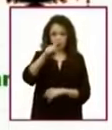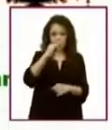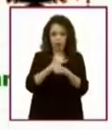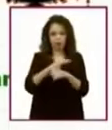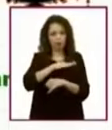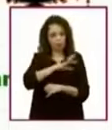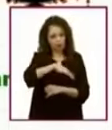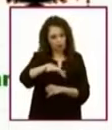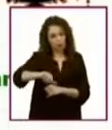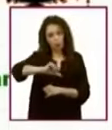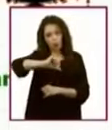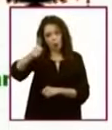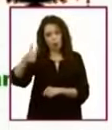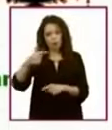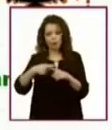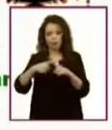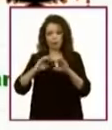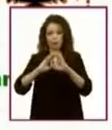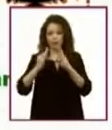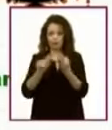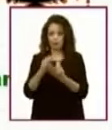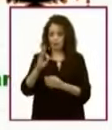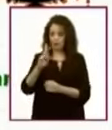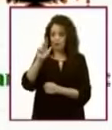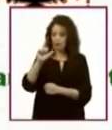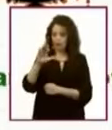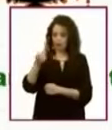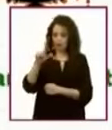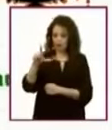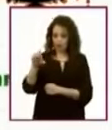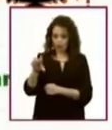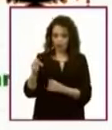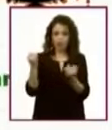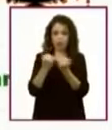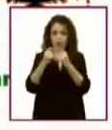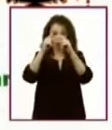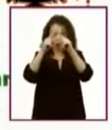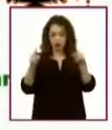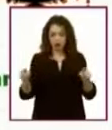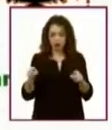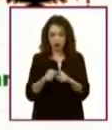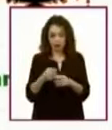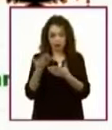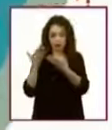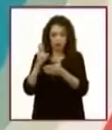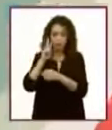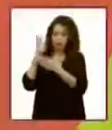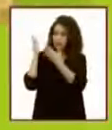otros fractales, como el triángulo de Sierpinski o el fractal de Mandelbrot.